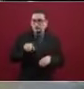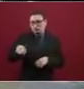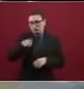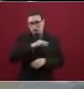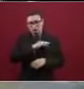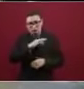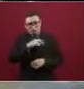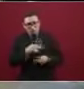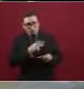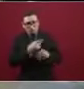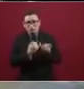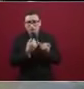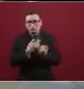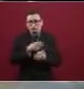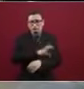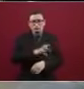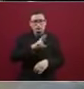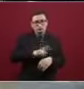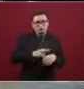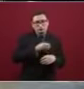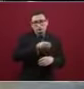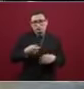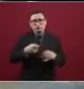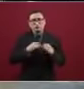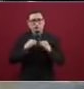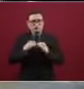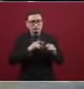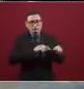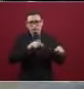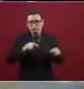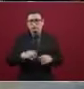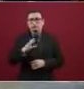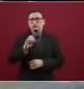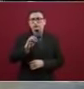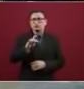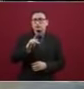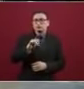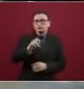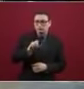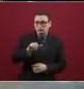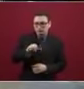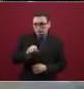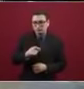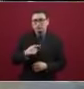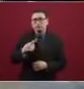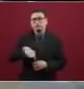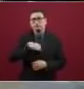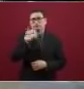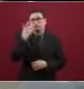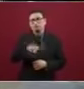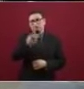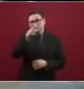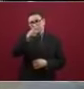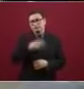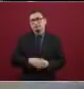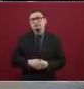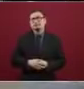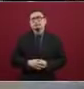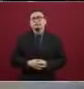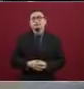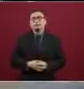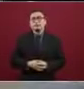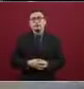la coordinación operativa interinstitucional. Carlos Pozos, de Petróleo y Energía, Líderes Mexicanos. Una pregunta para usted, secretario, y